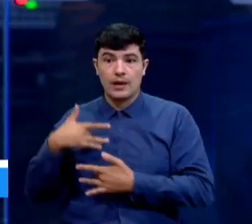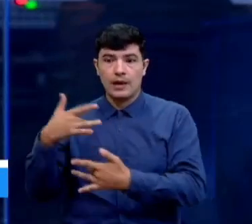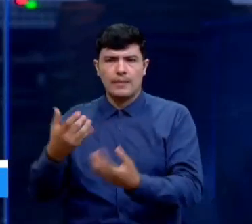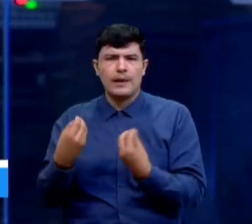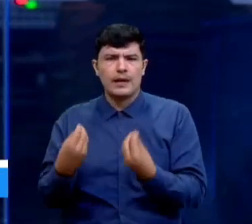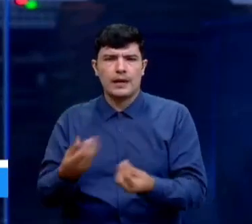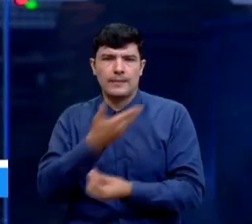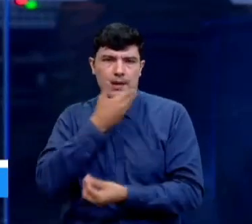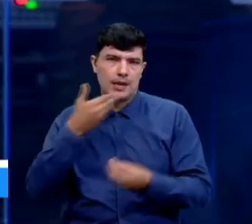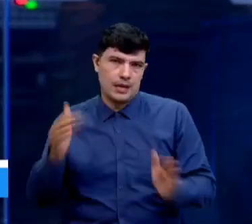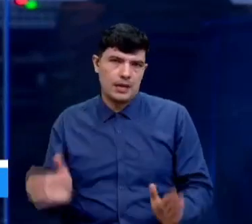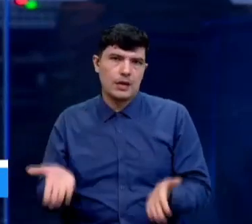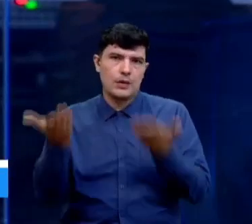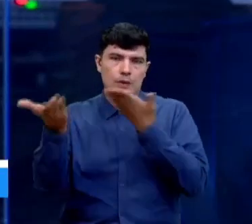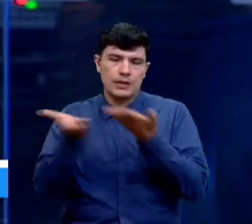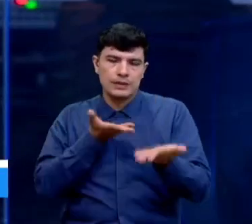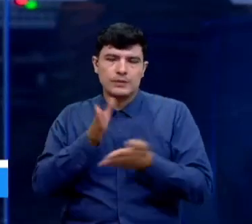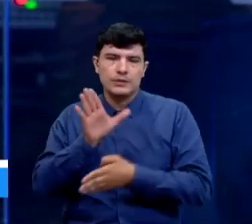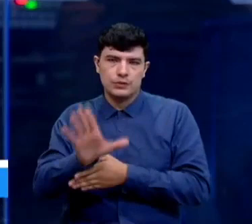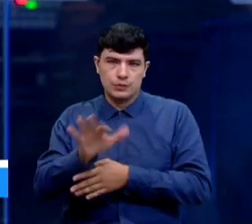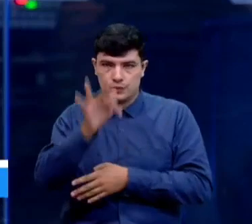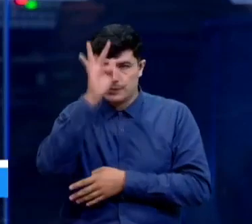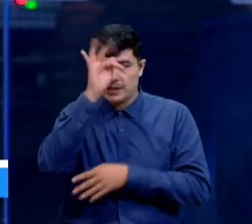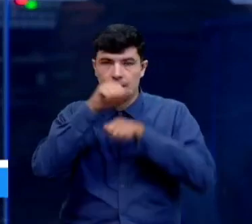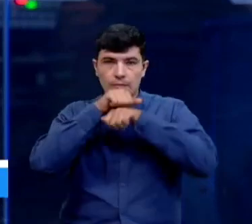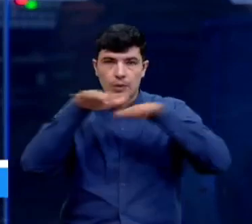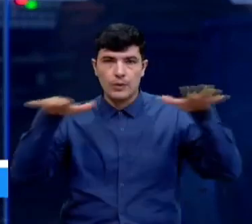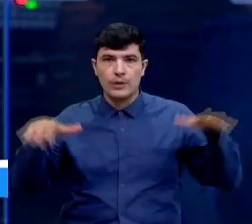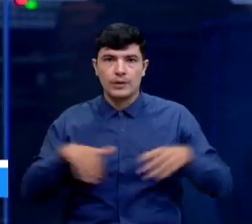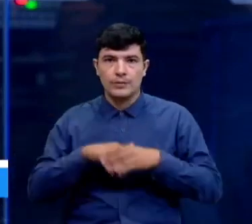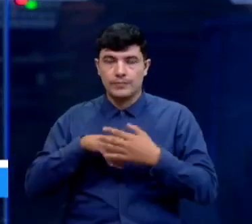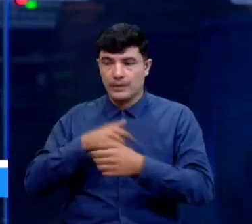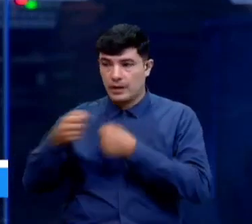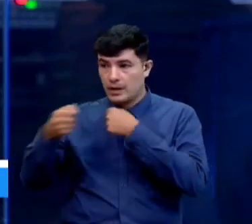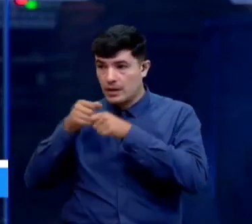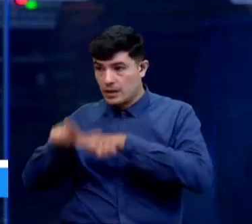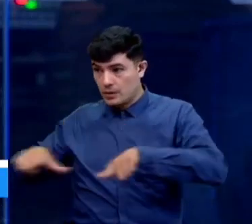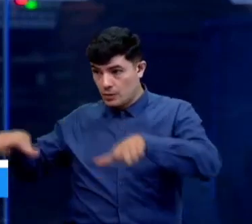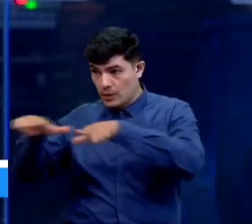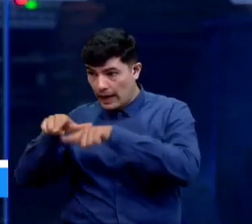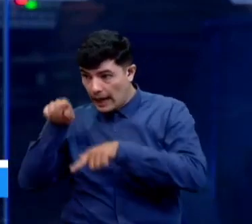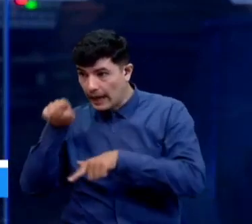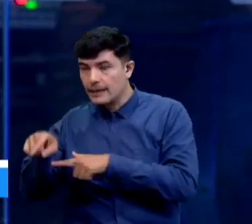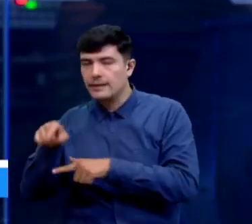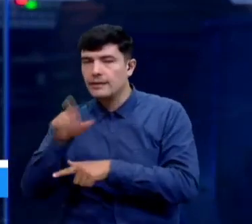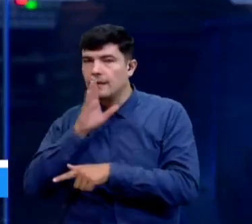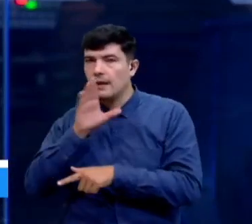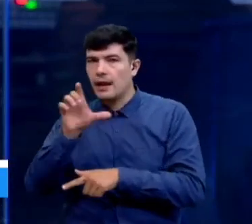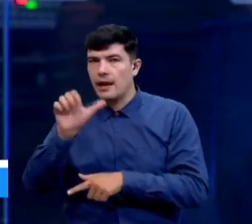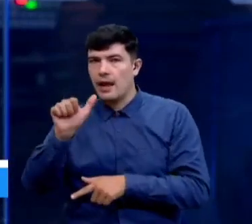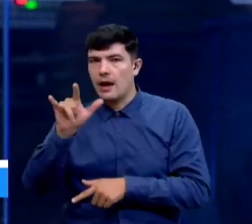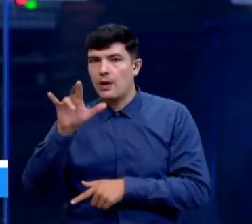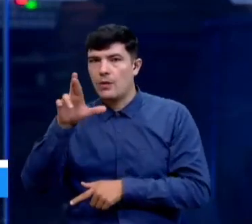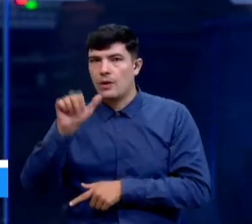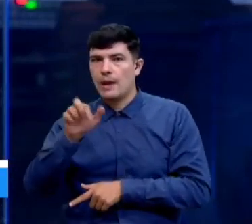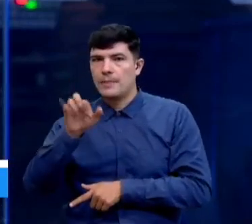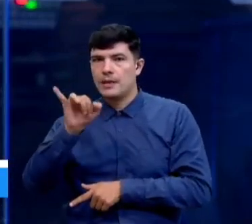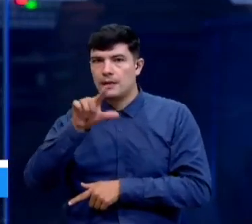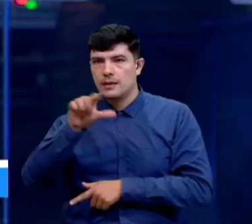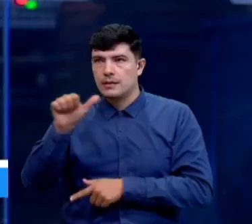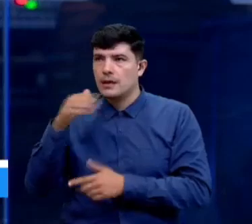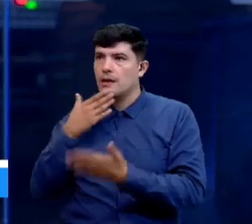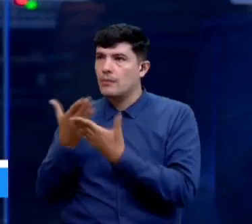mejorar el servicio de este hospital público y allí en el lugar de la noticia está Laura pinilla Laura Buenas tardes